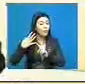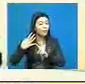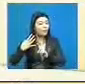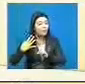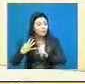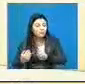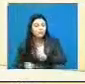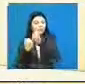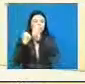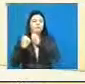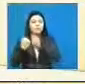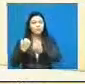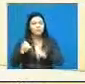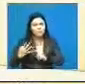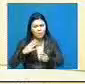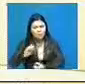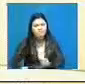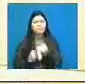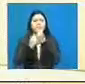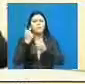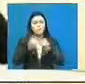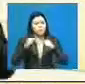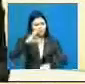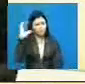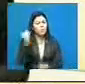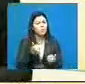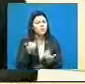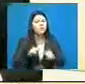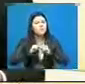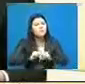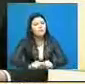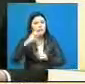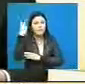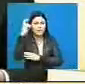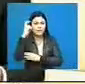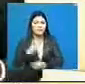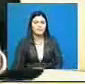verdadera solidez a la mesa del manejo macroeconómico colombiano, es la sostenibilidad fiscal.